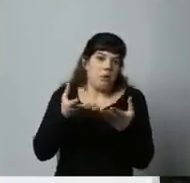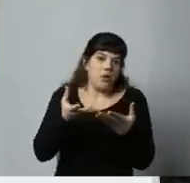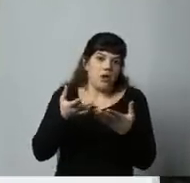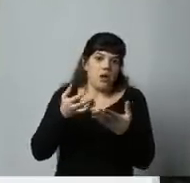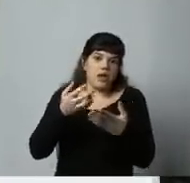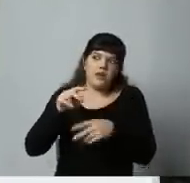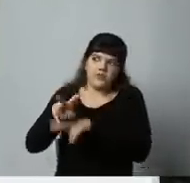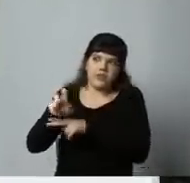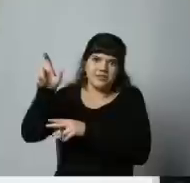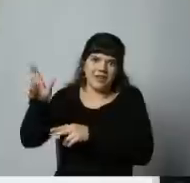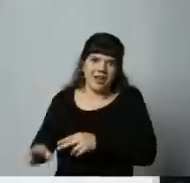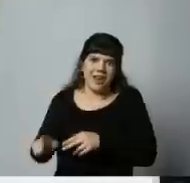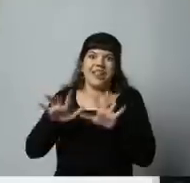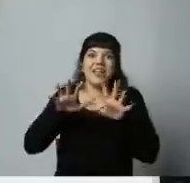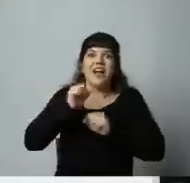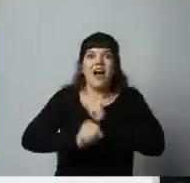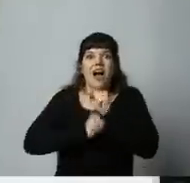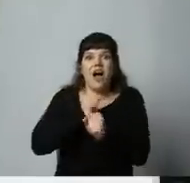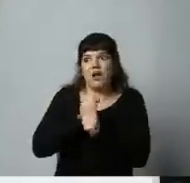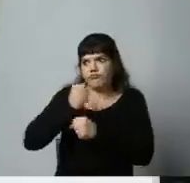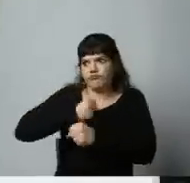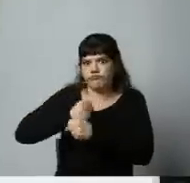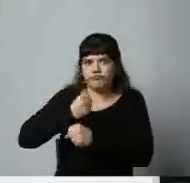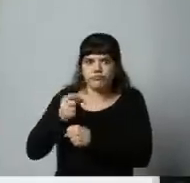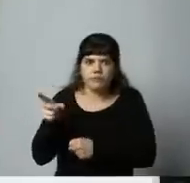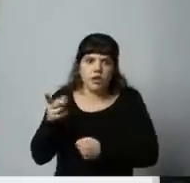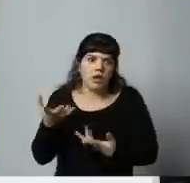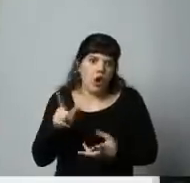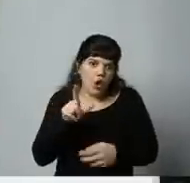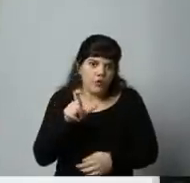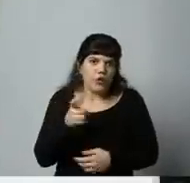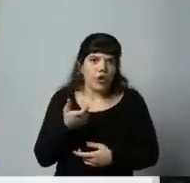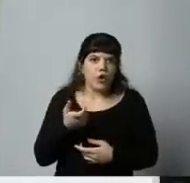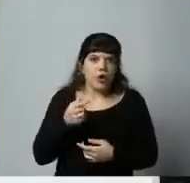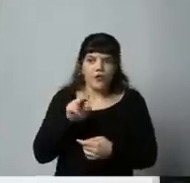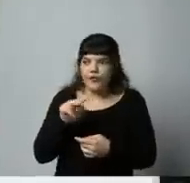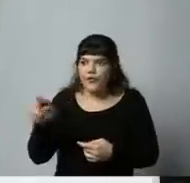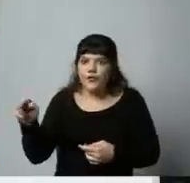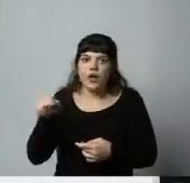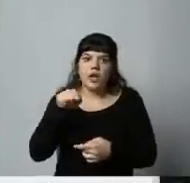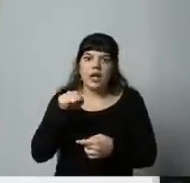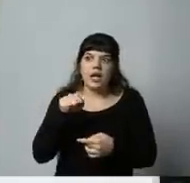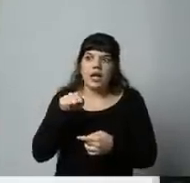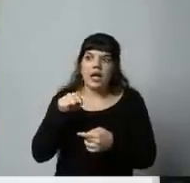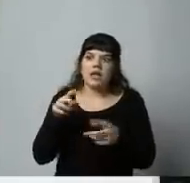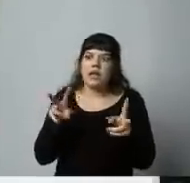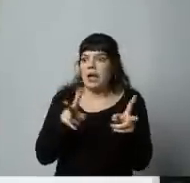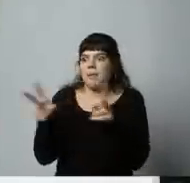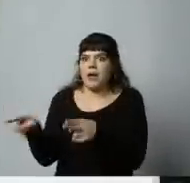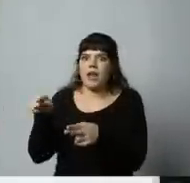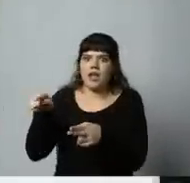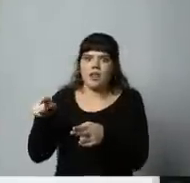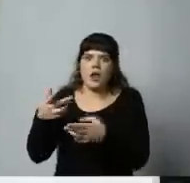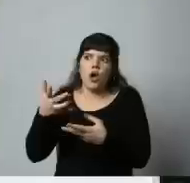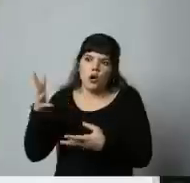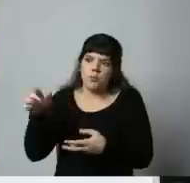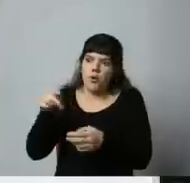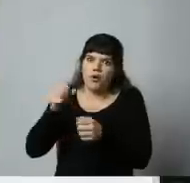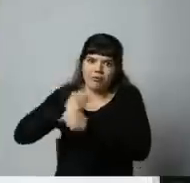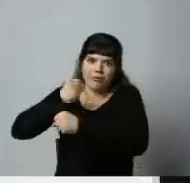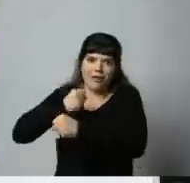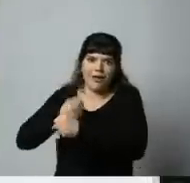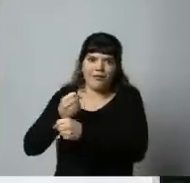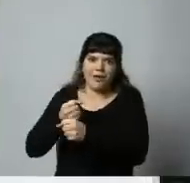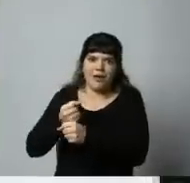fiscal de corte que dura 10 años en el cargo y se se toma ese periodo a propósito para que no dependa